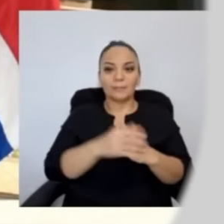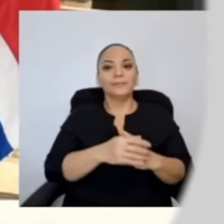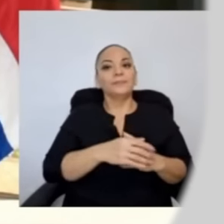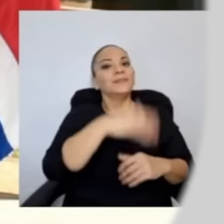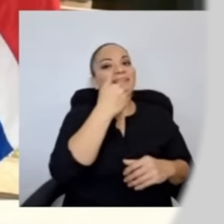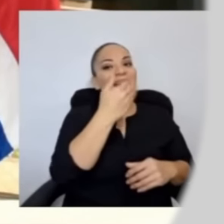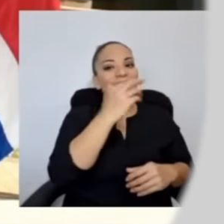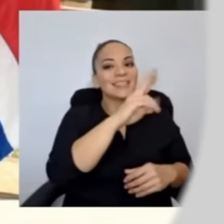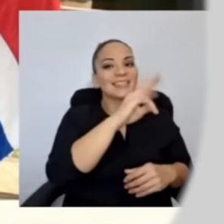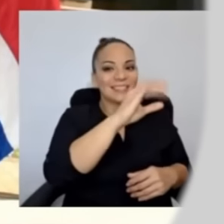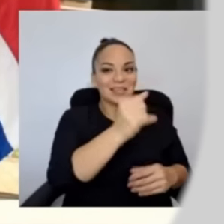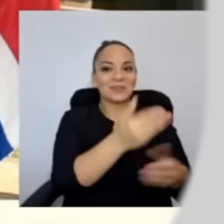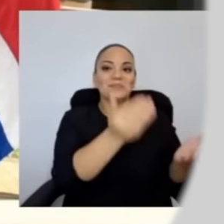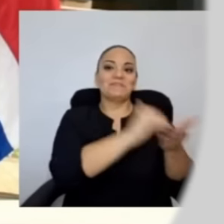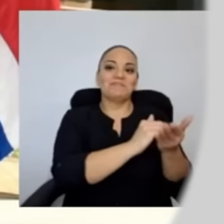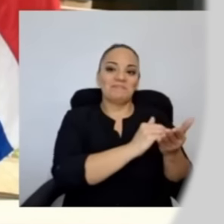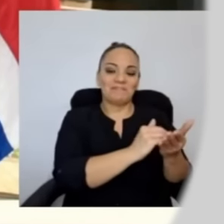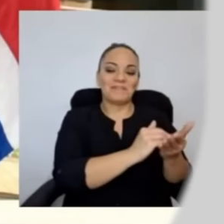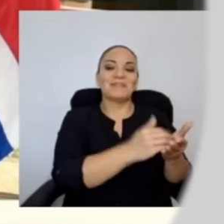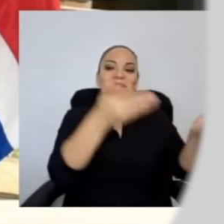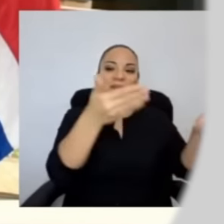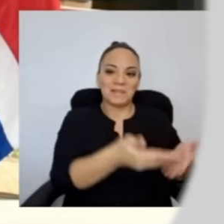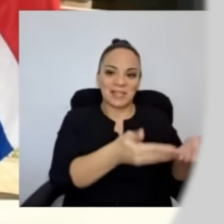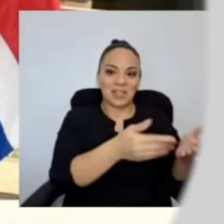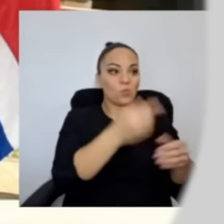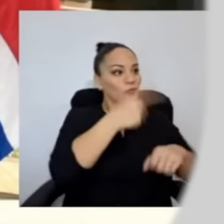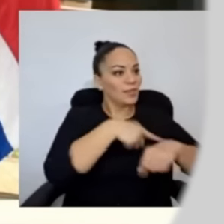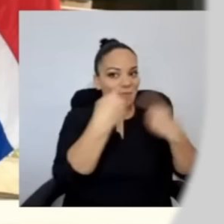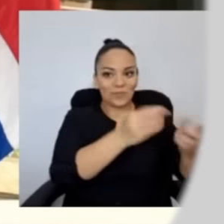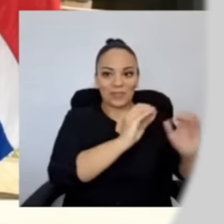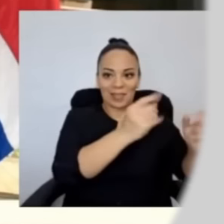bienvenido de vuelta. Gracias. Teníamos tiempo de no verlo por acá.